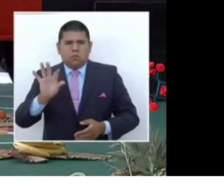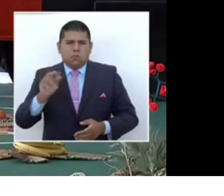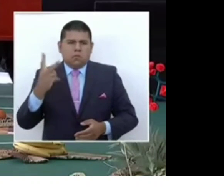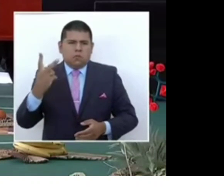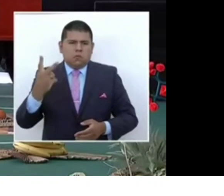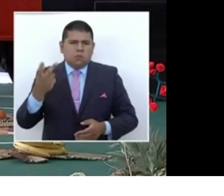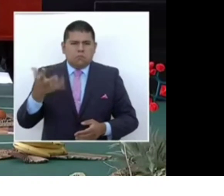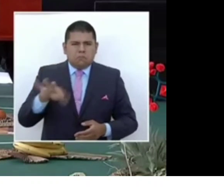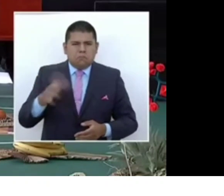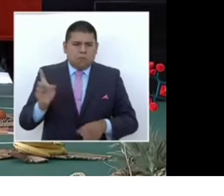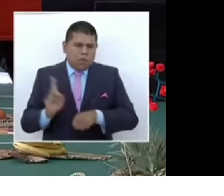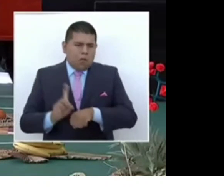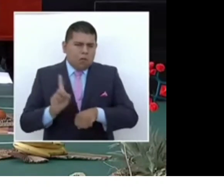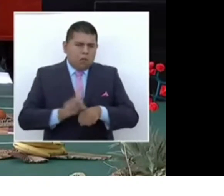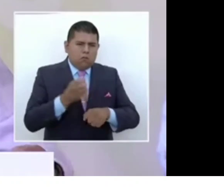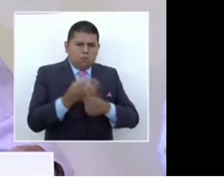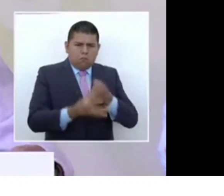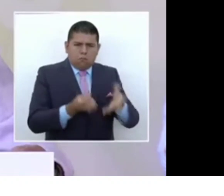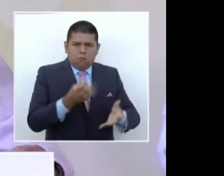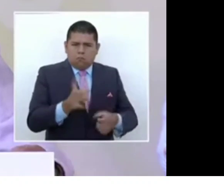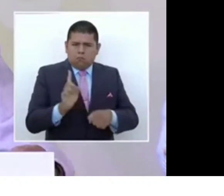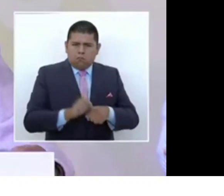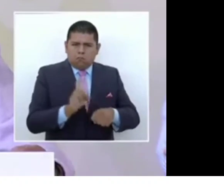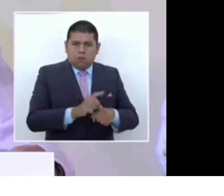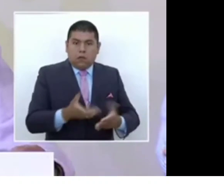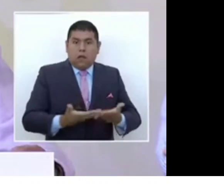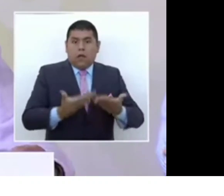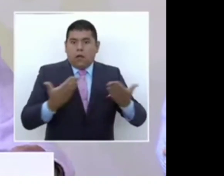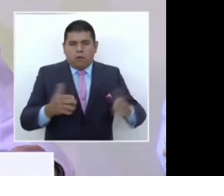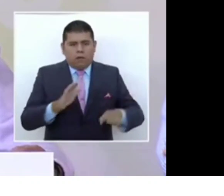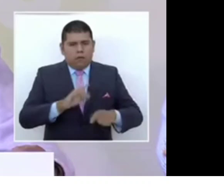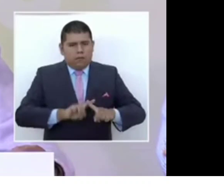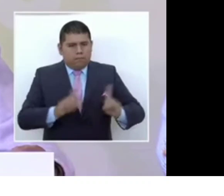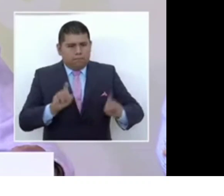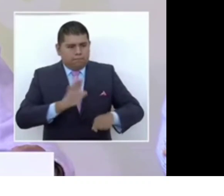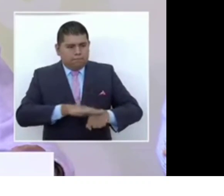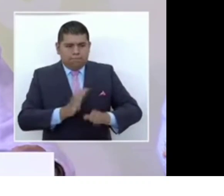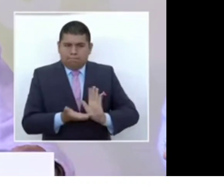$142 pesos diarios y ahora